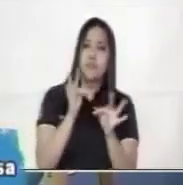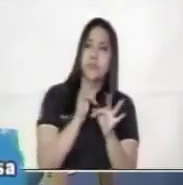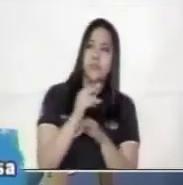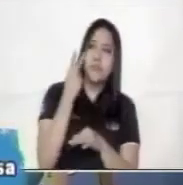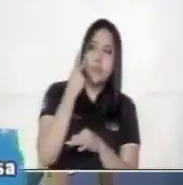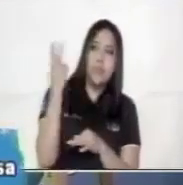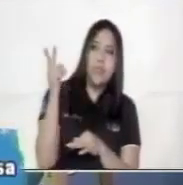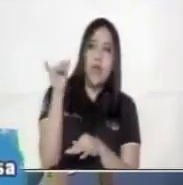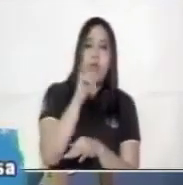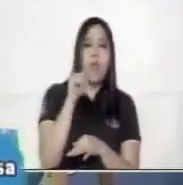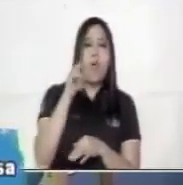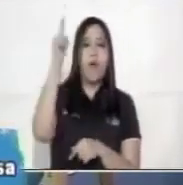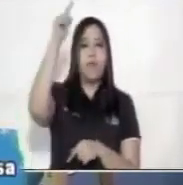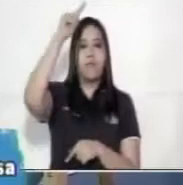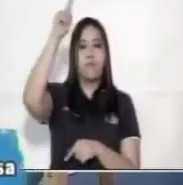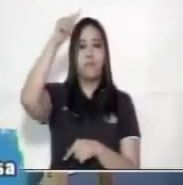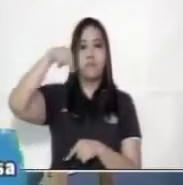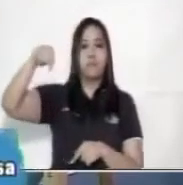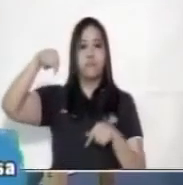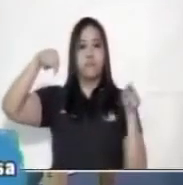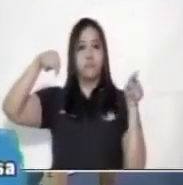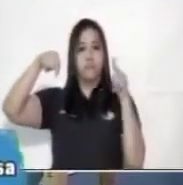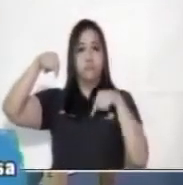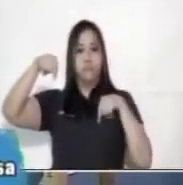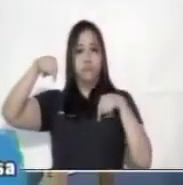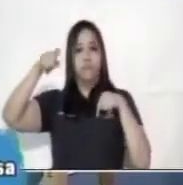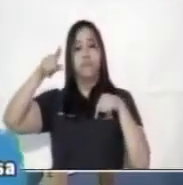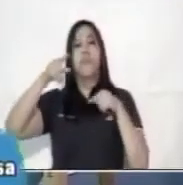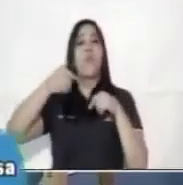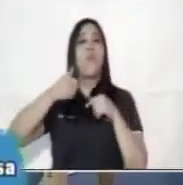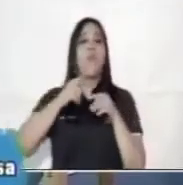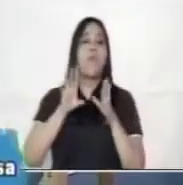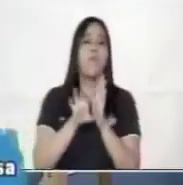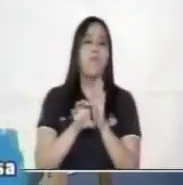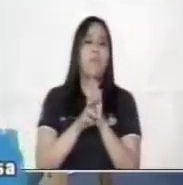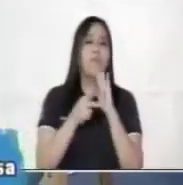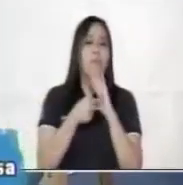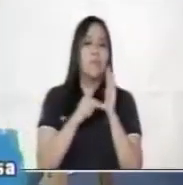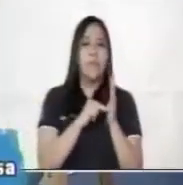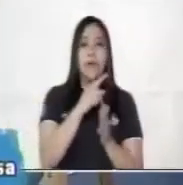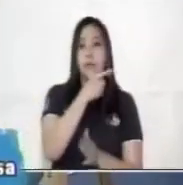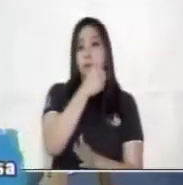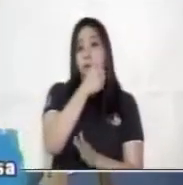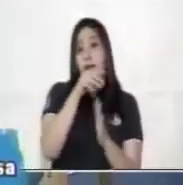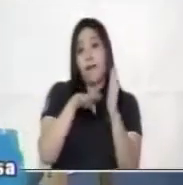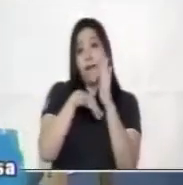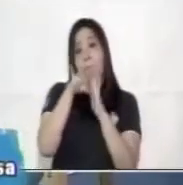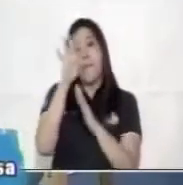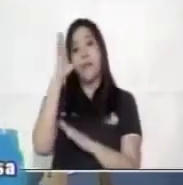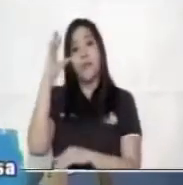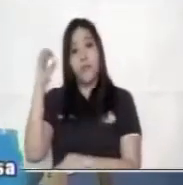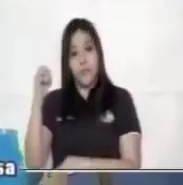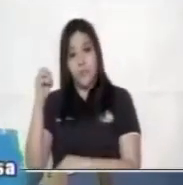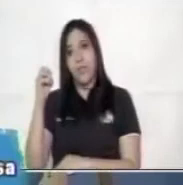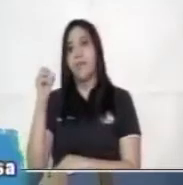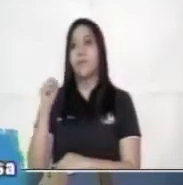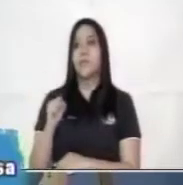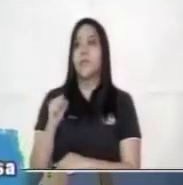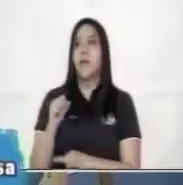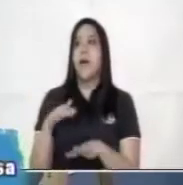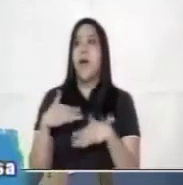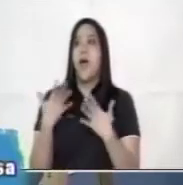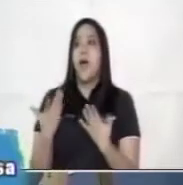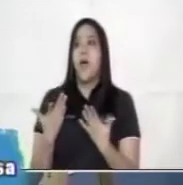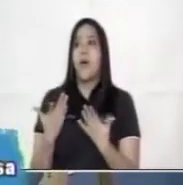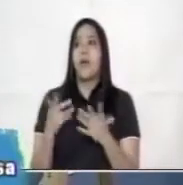queda de esta forma cuando A es mayor que 0. Es decir, A toma valores positivos. Ahora miremos cómo se va a